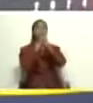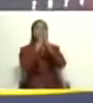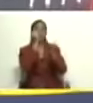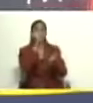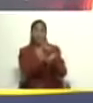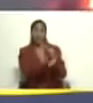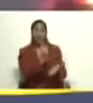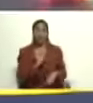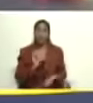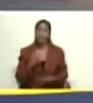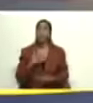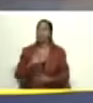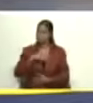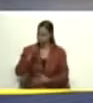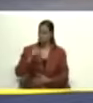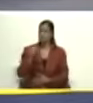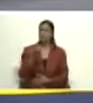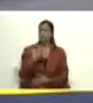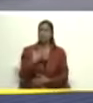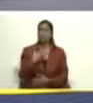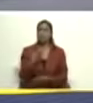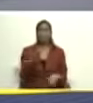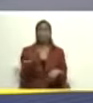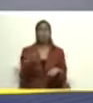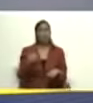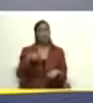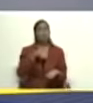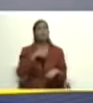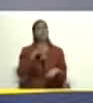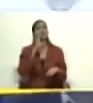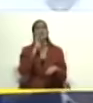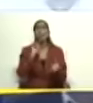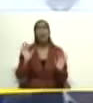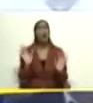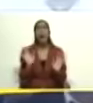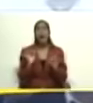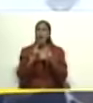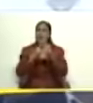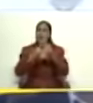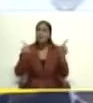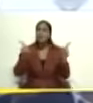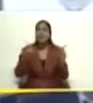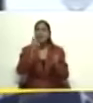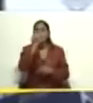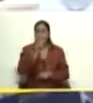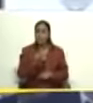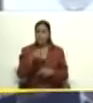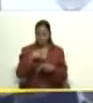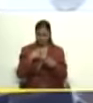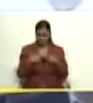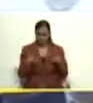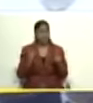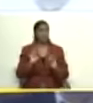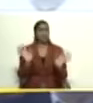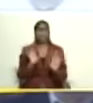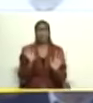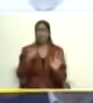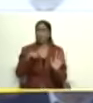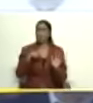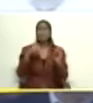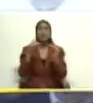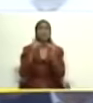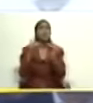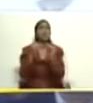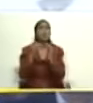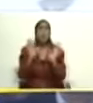acá. Y déjeme decirle lo que usted decía. Nosotros no tenemos diferencia, tenemos los mismos objetivos. Nuestras diferencias las tenemos en posiblemente ver cómo llegamos. Y